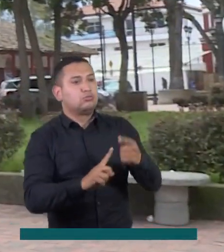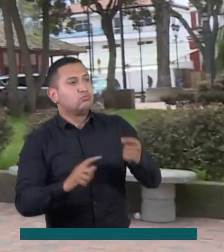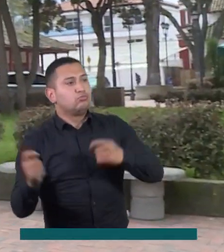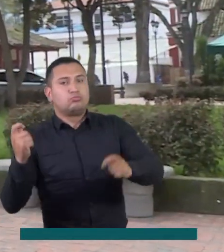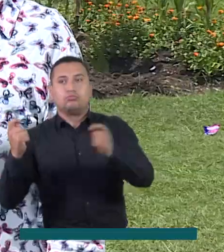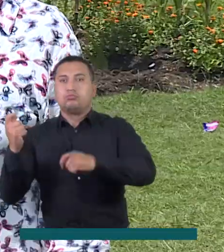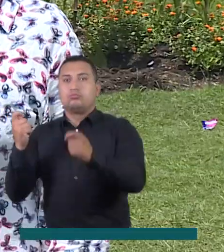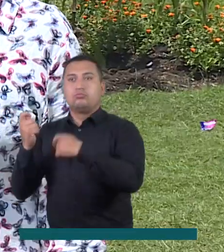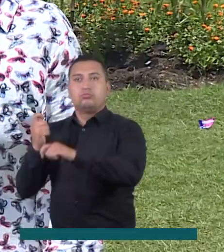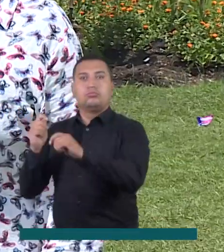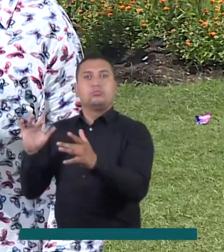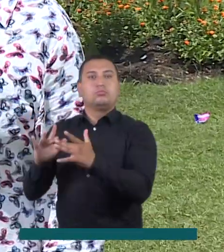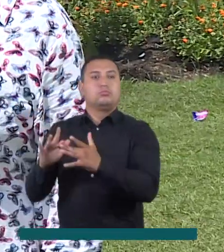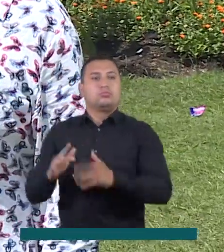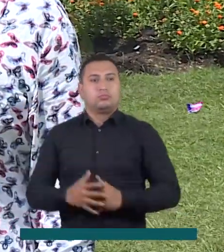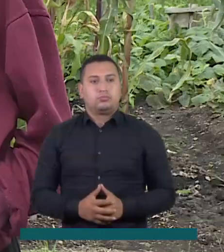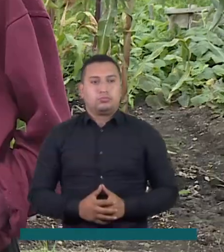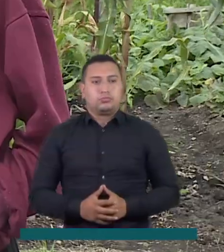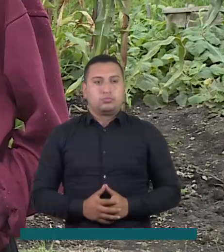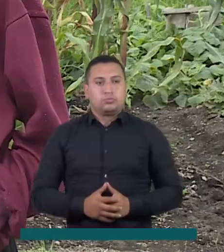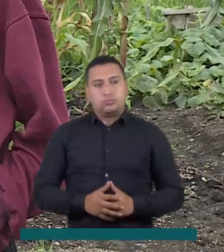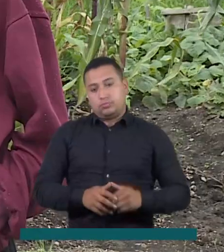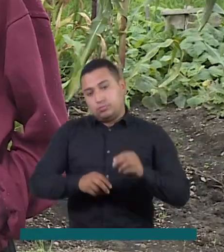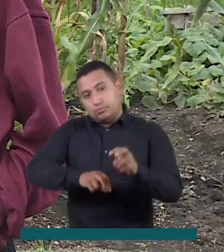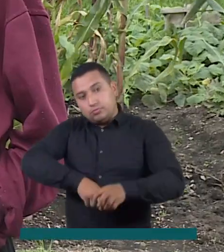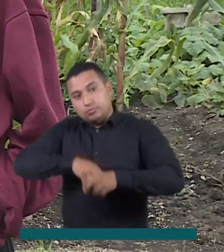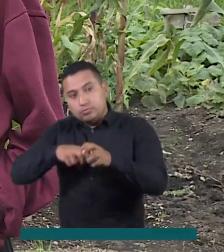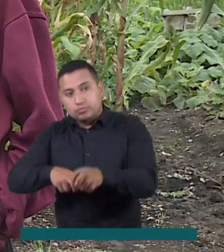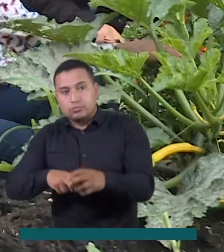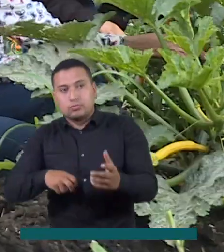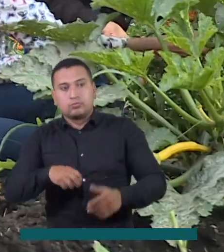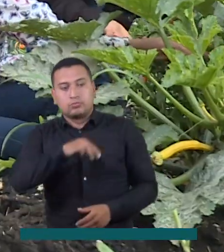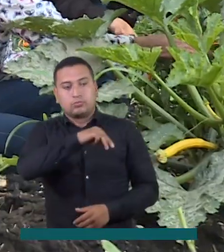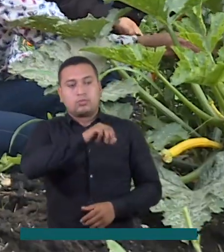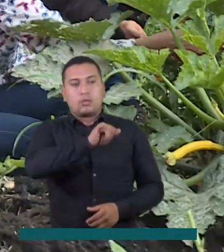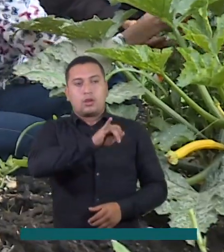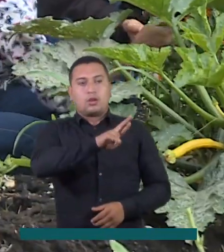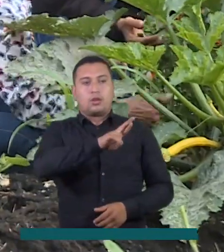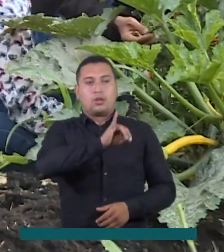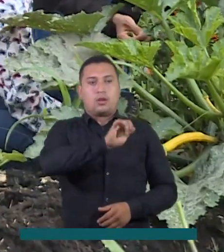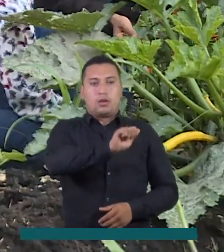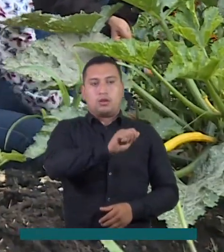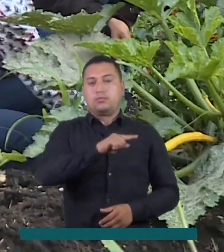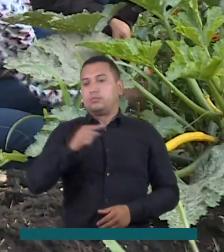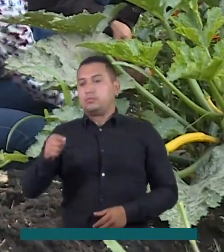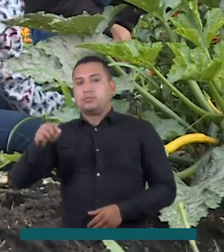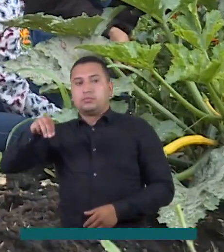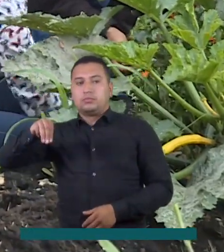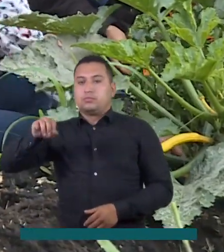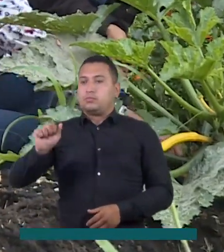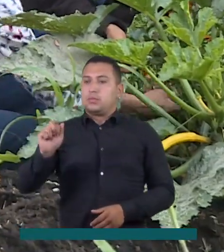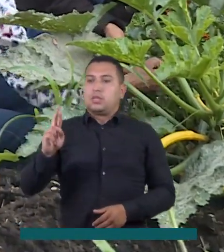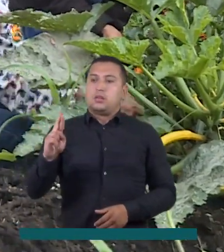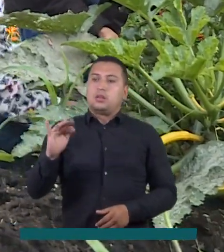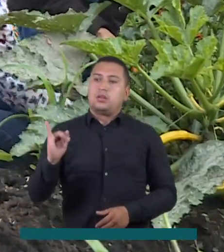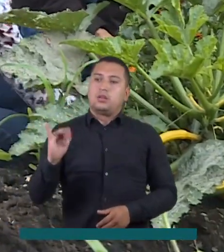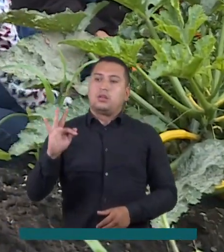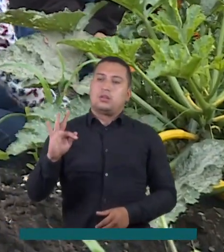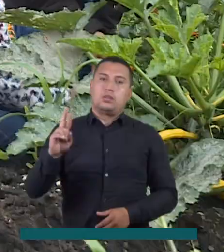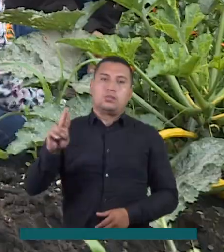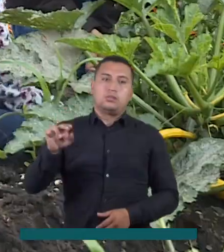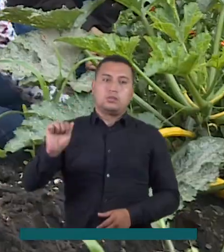En la siembra de hortalizas, María Inés y Marixa, dos madres cabeza de hogar con hijos en condición de discapacidad,